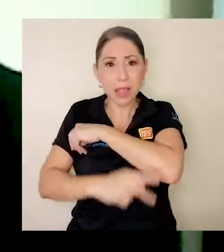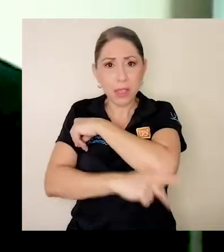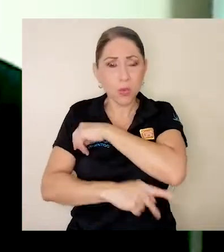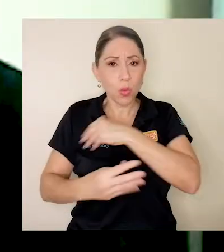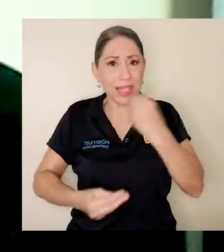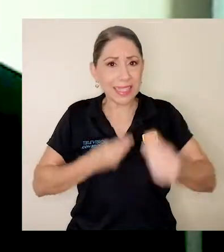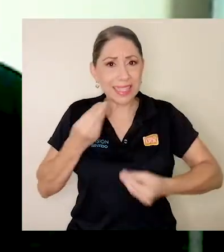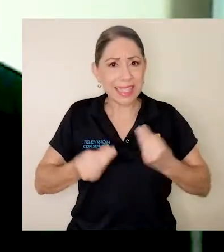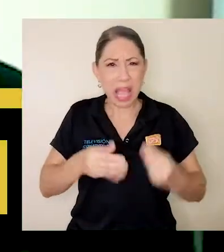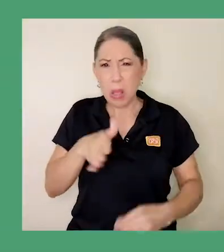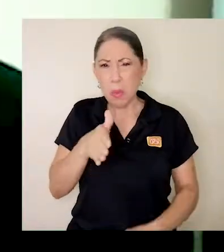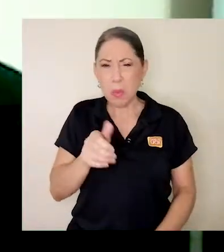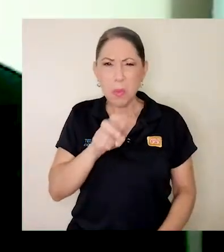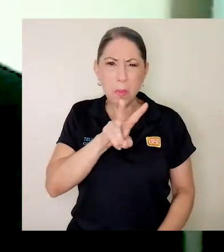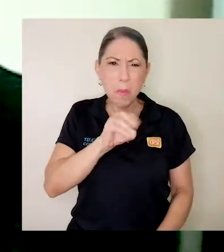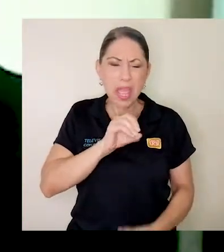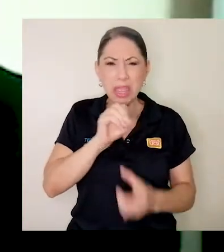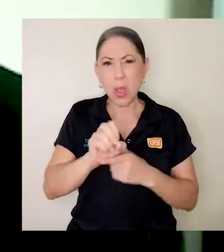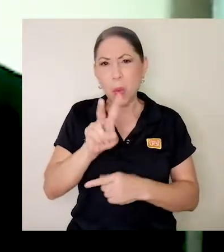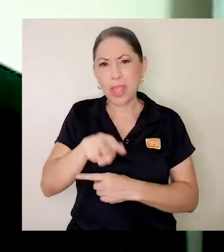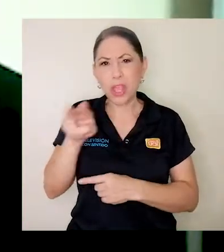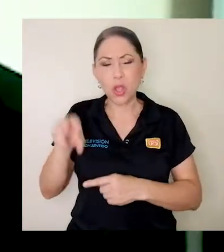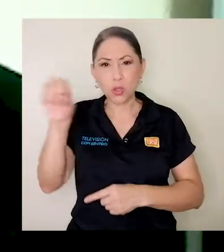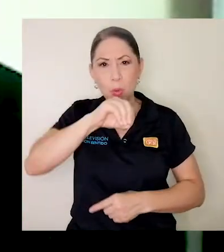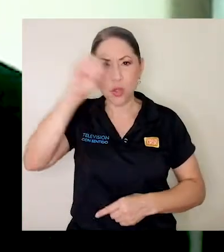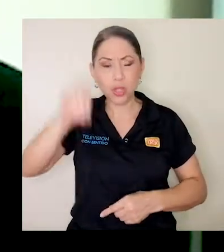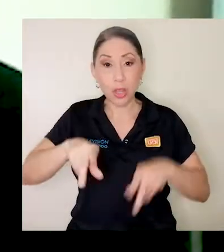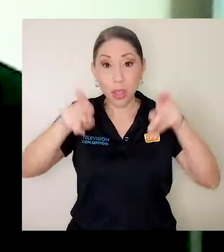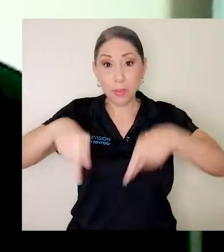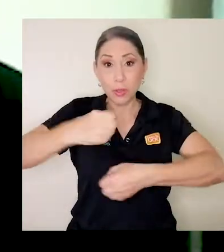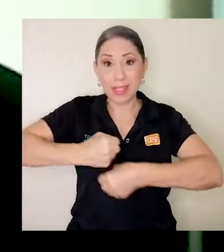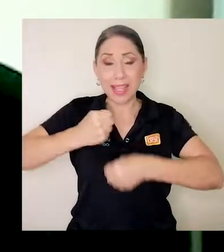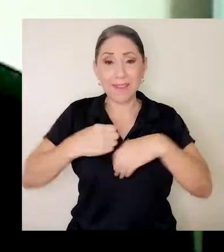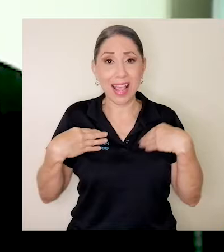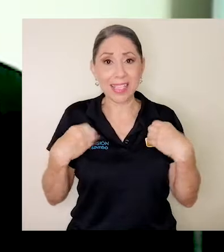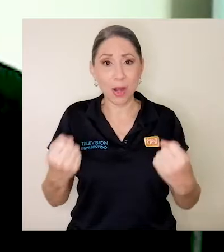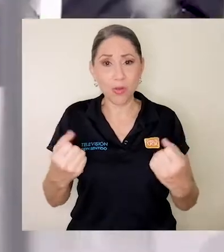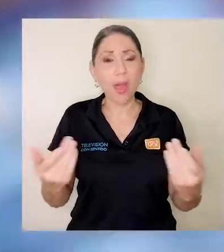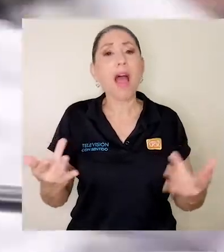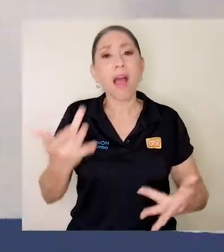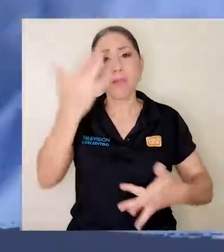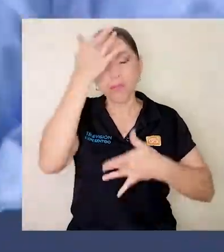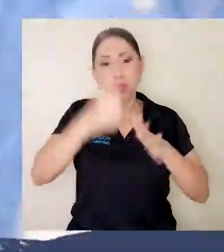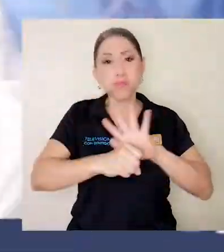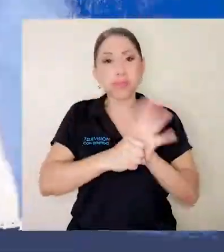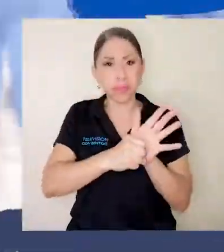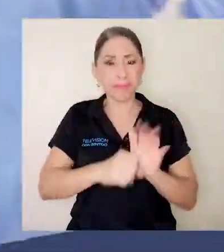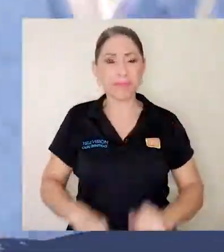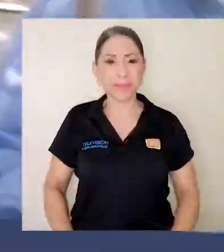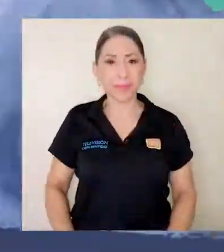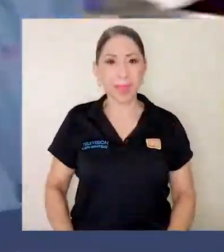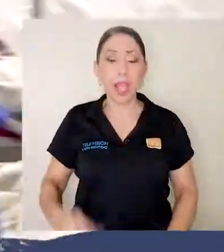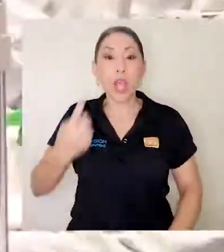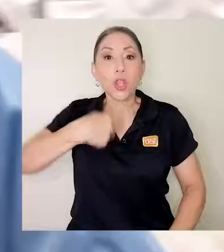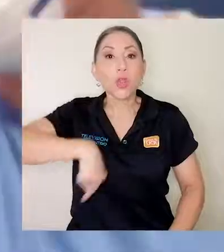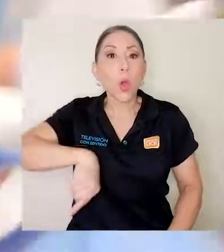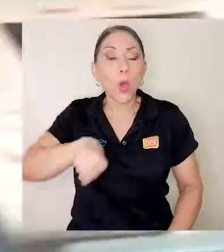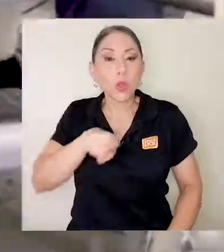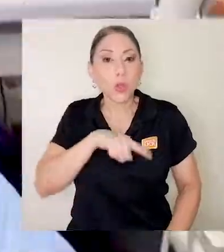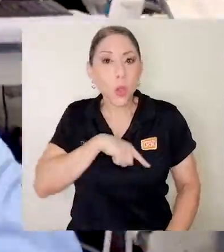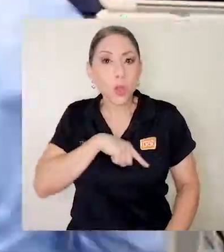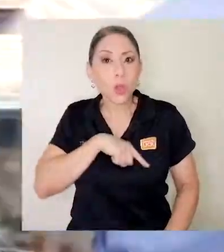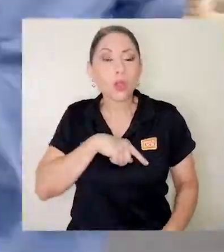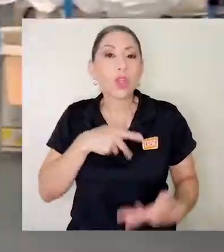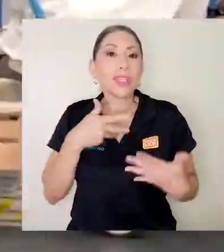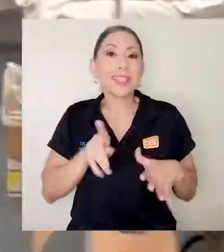pandemia, cerca del 20 al 22% de personal de salud salió contagiado. Nosotros dejaríamos de ser parte de